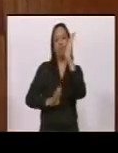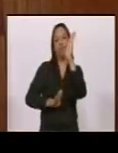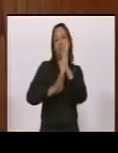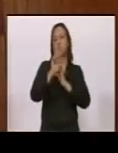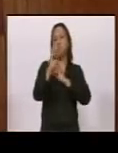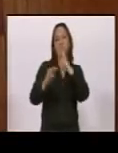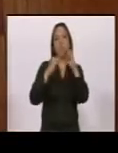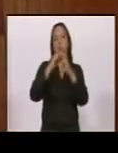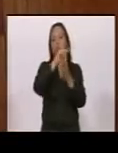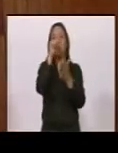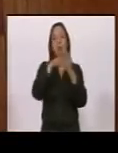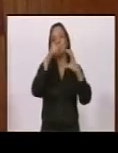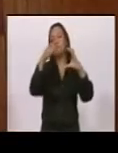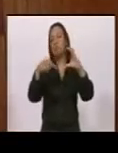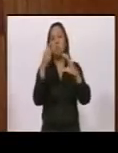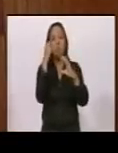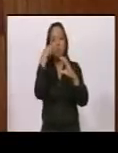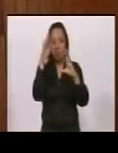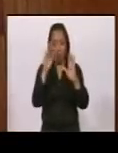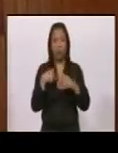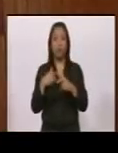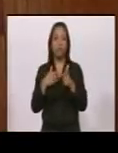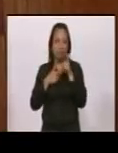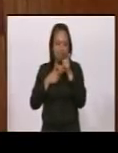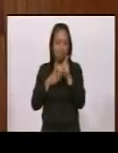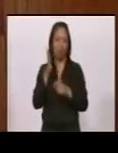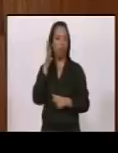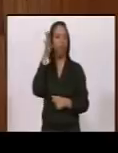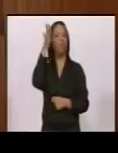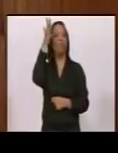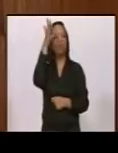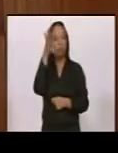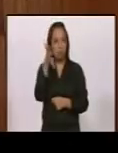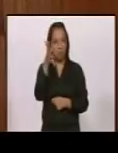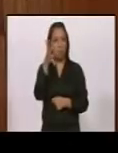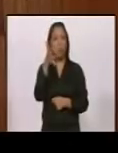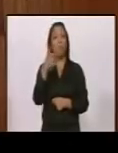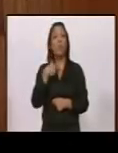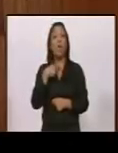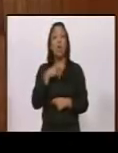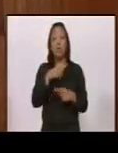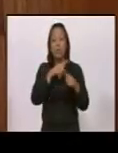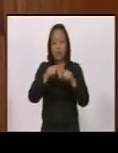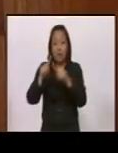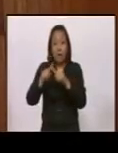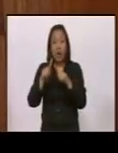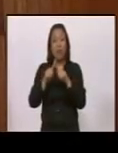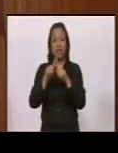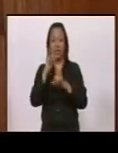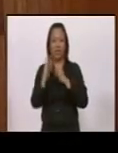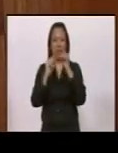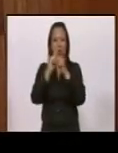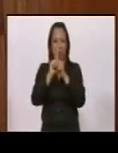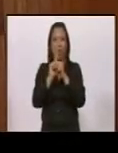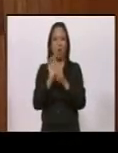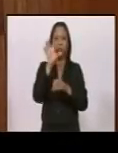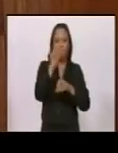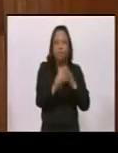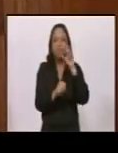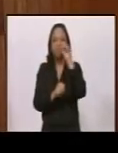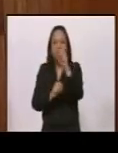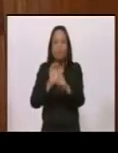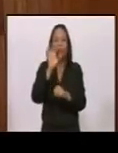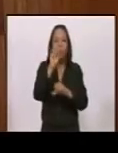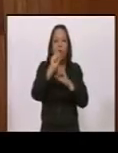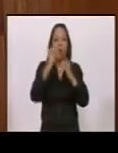del mundo. Vamos hacia adelante. Vamos a recuperar terreno en el ámbito internacional. Vamos